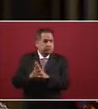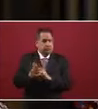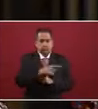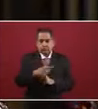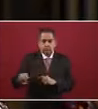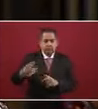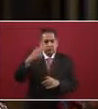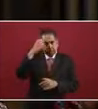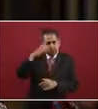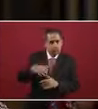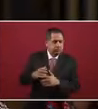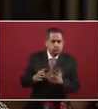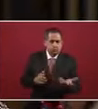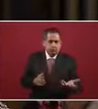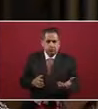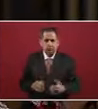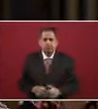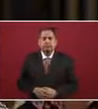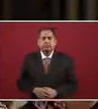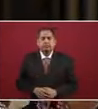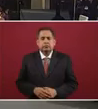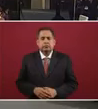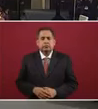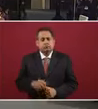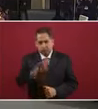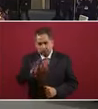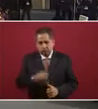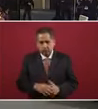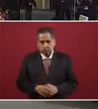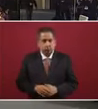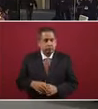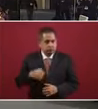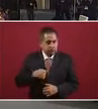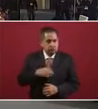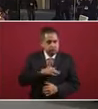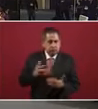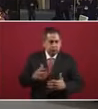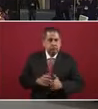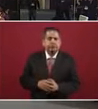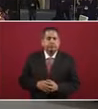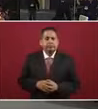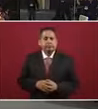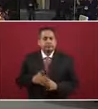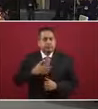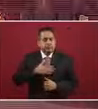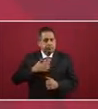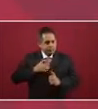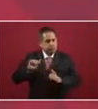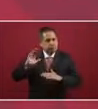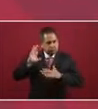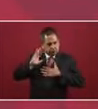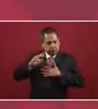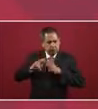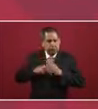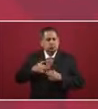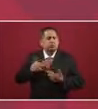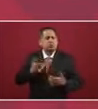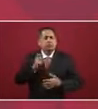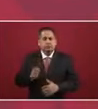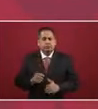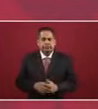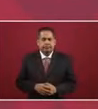una manera pues muy, muy turbia? Sí, mire, yo lo que puedo hacer, y es mi compromiso,